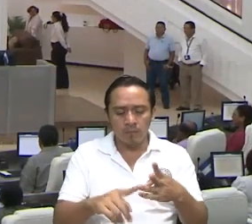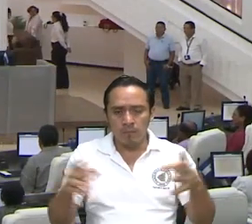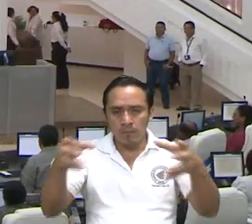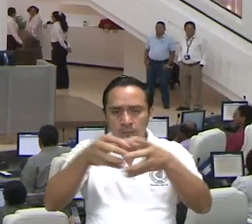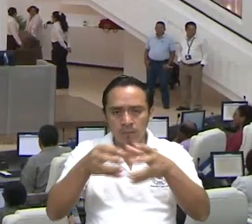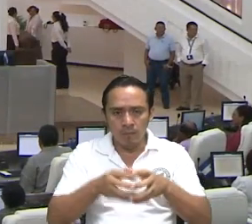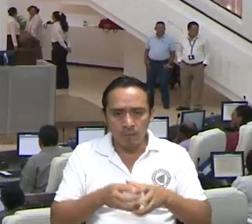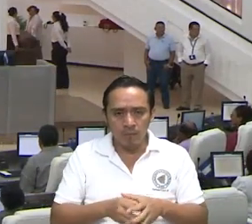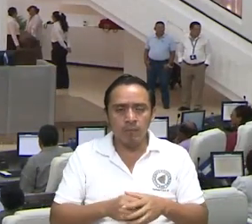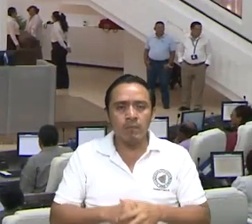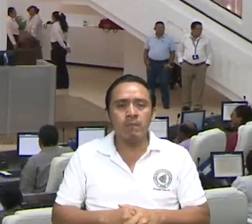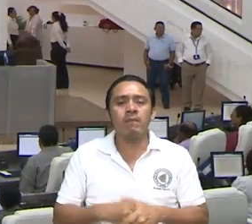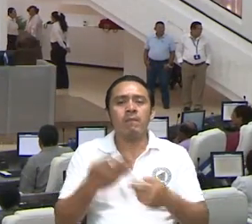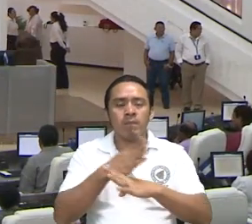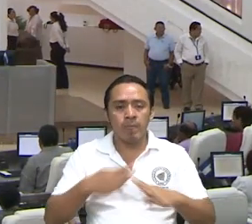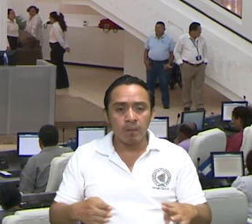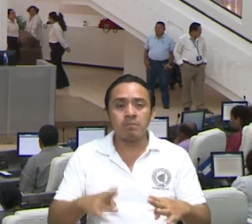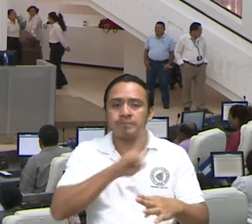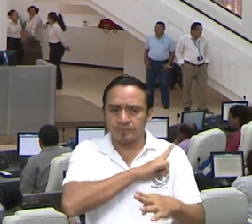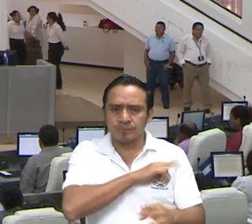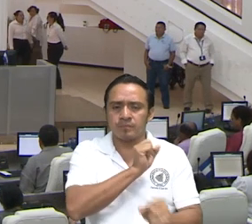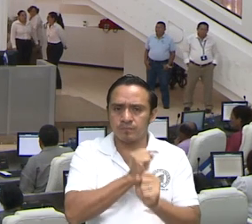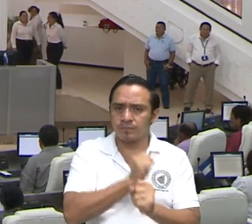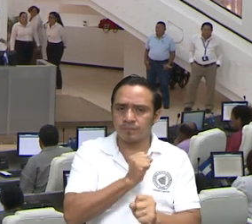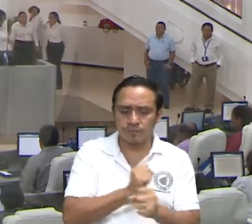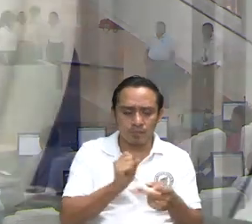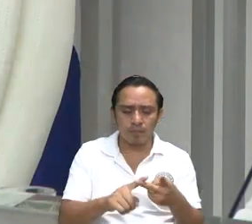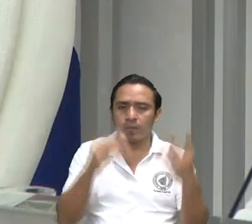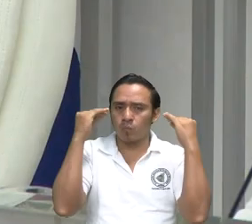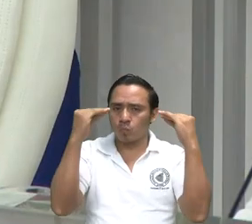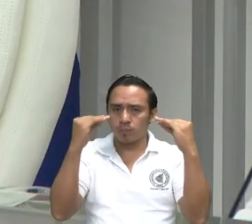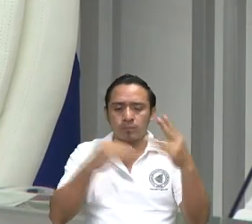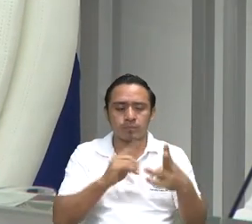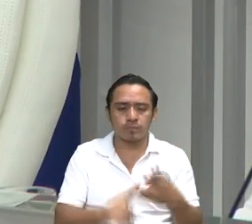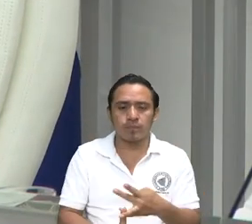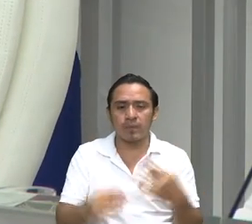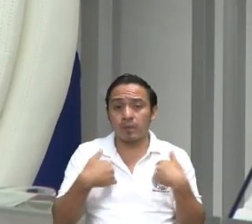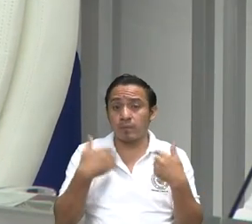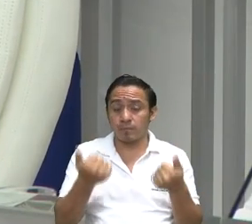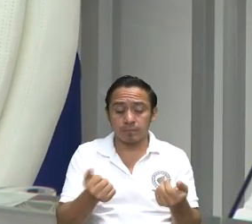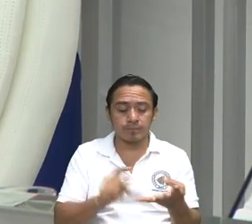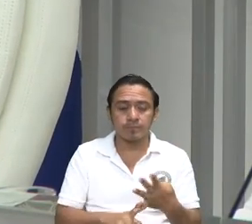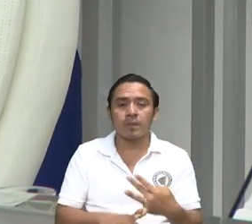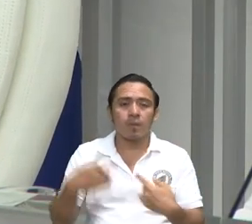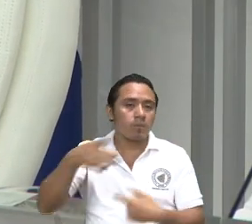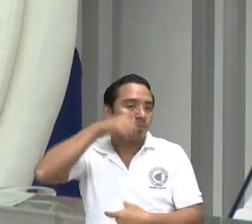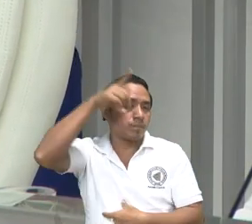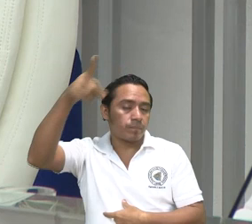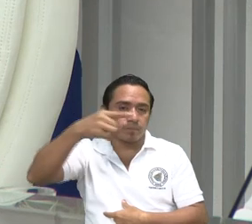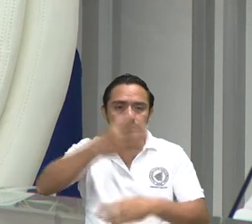comunidades. Con paz hay trabajo, educación, salud y desarrollo